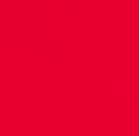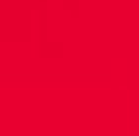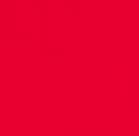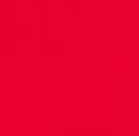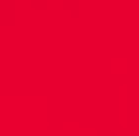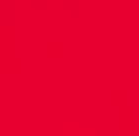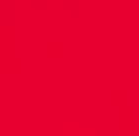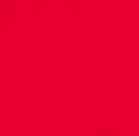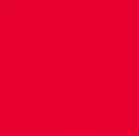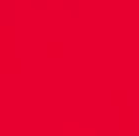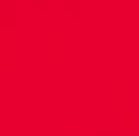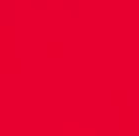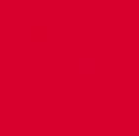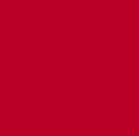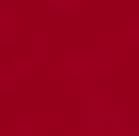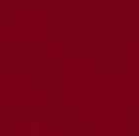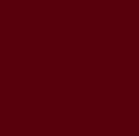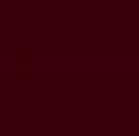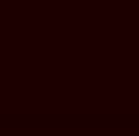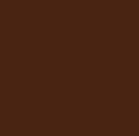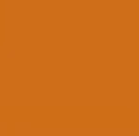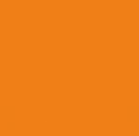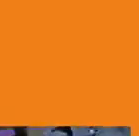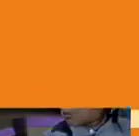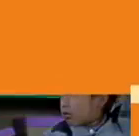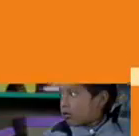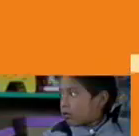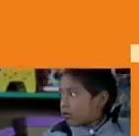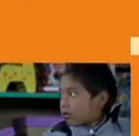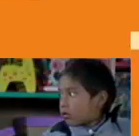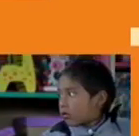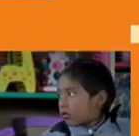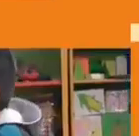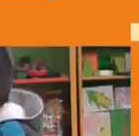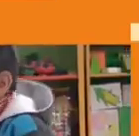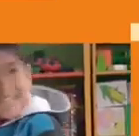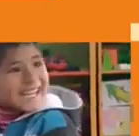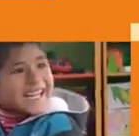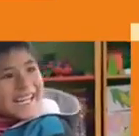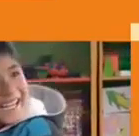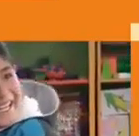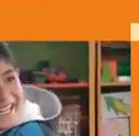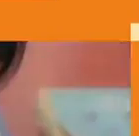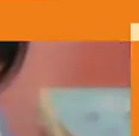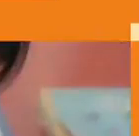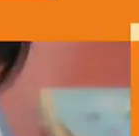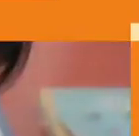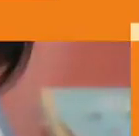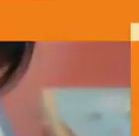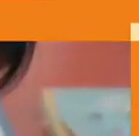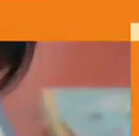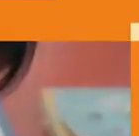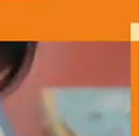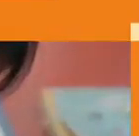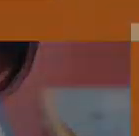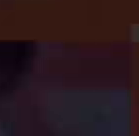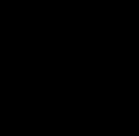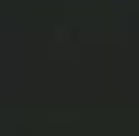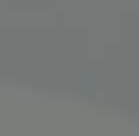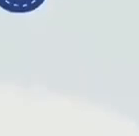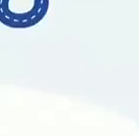TV Perú. Primero mi salud. Estamos viendo Aprendo en Casa, secundaria.